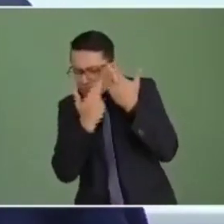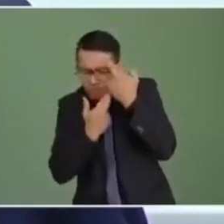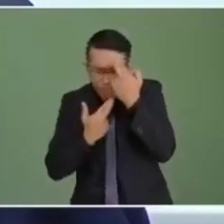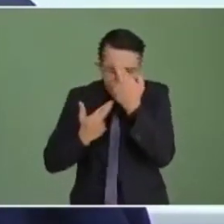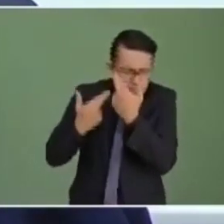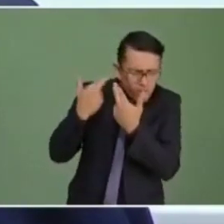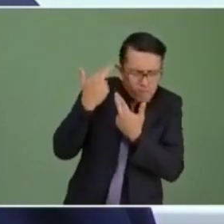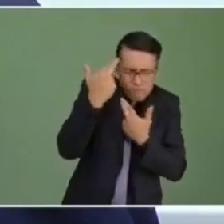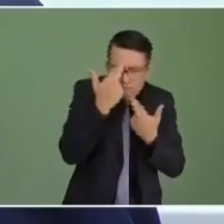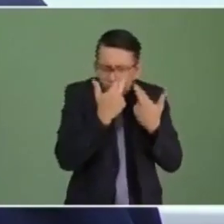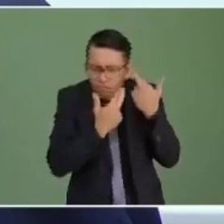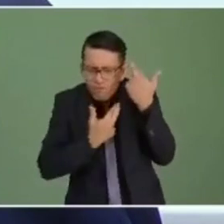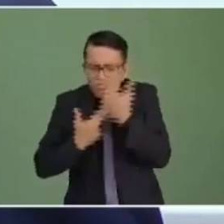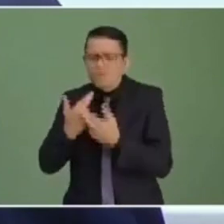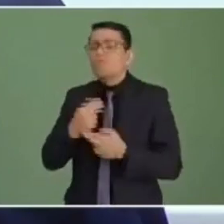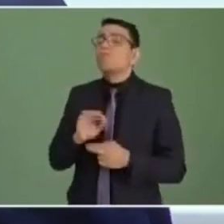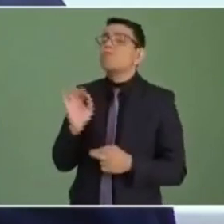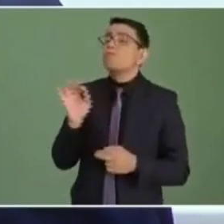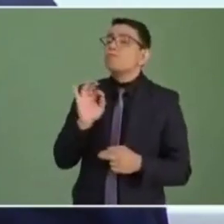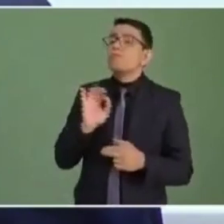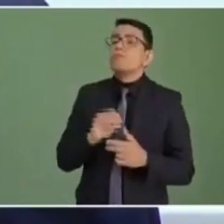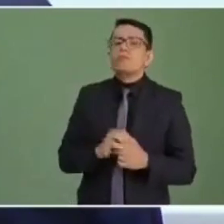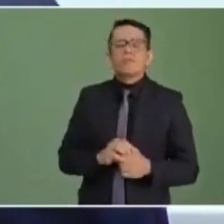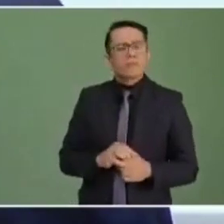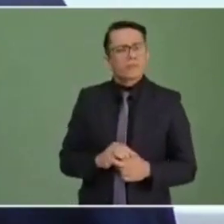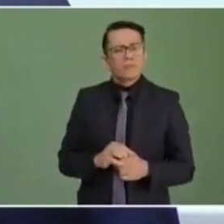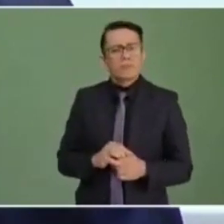así se